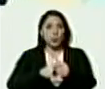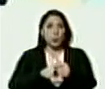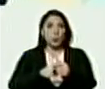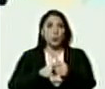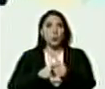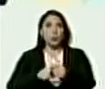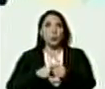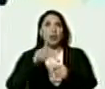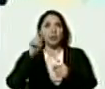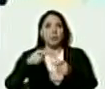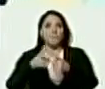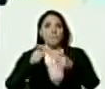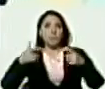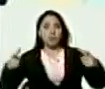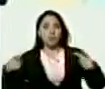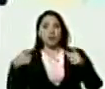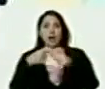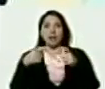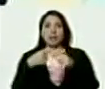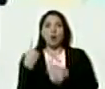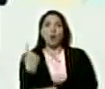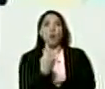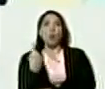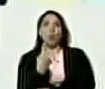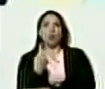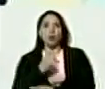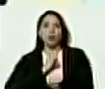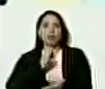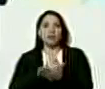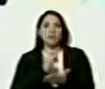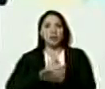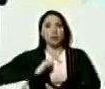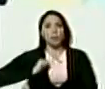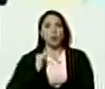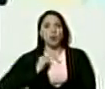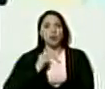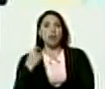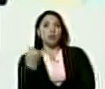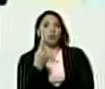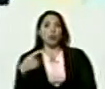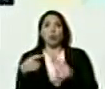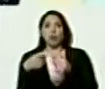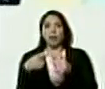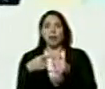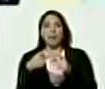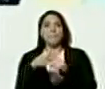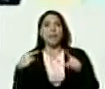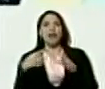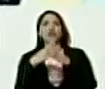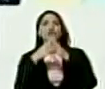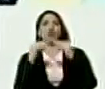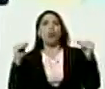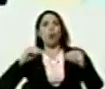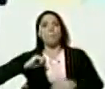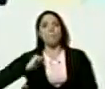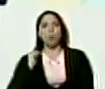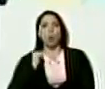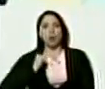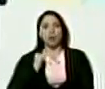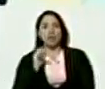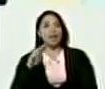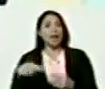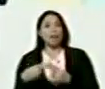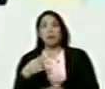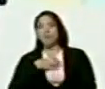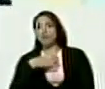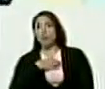la expansión del carné único de identificación policial, un solo carné para todas las policías. Nadie puede